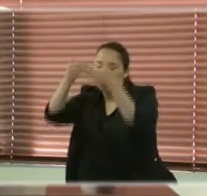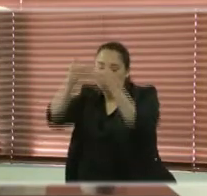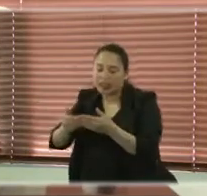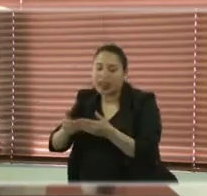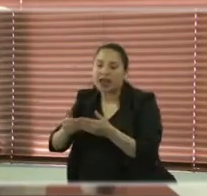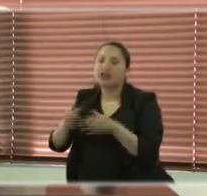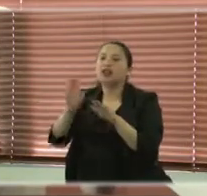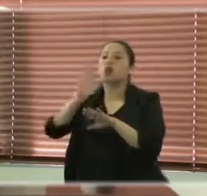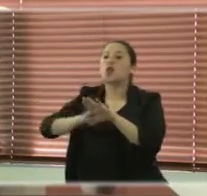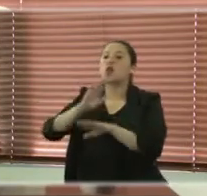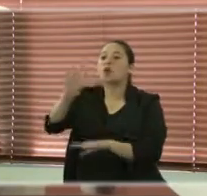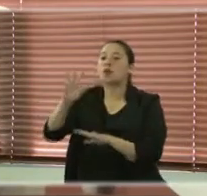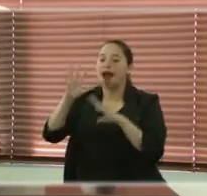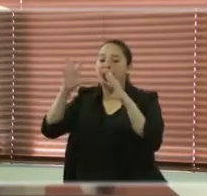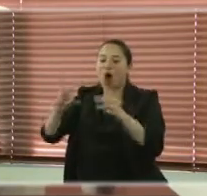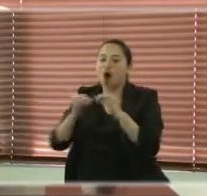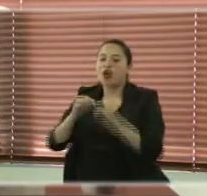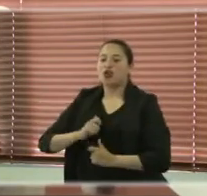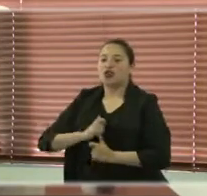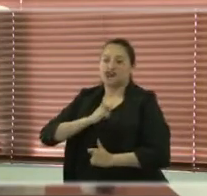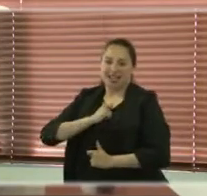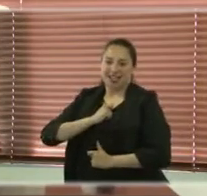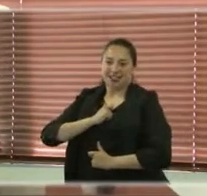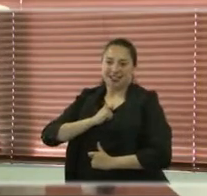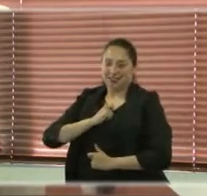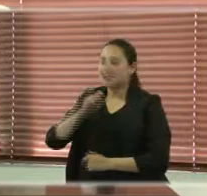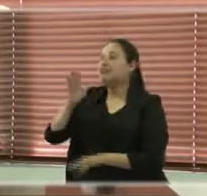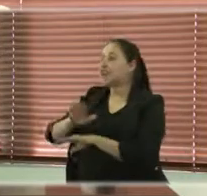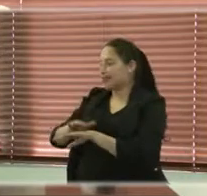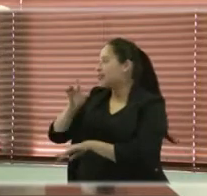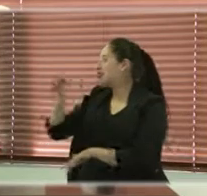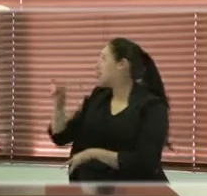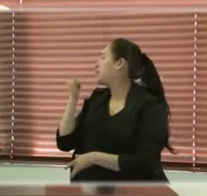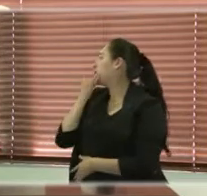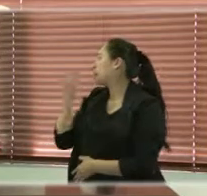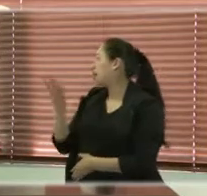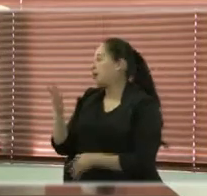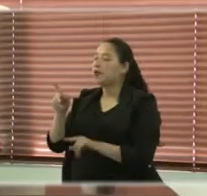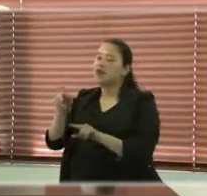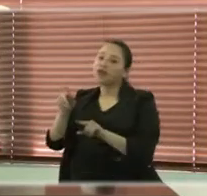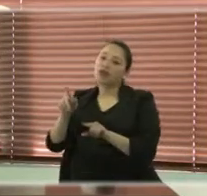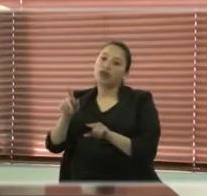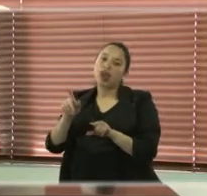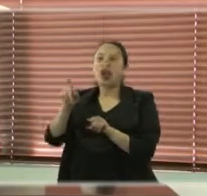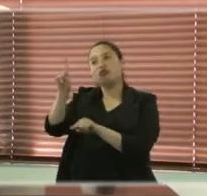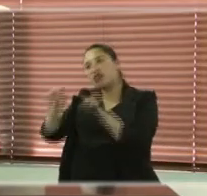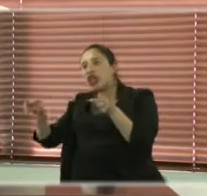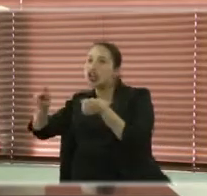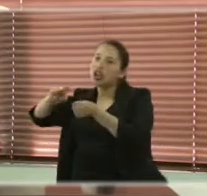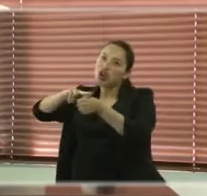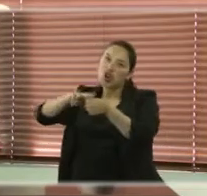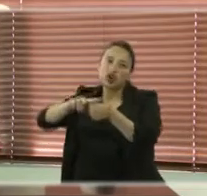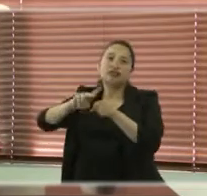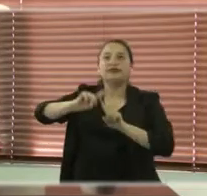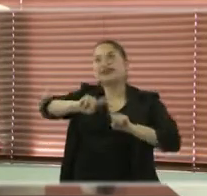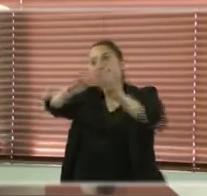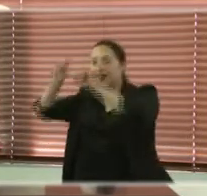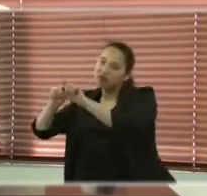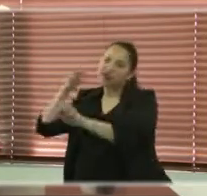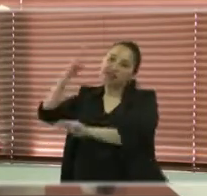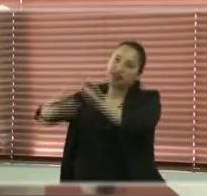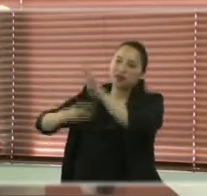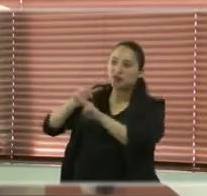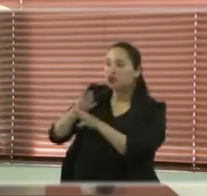Incluso en los países de otras regiones del mundo es así y